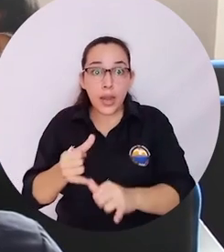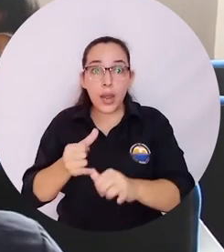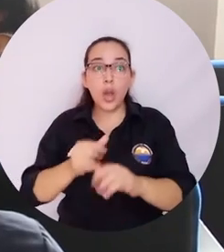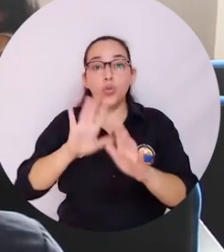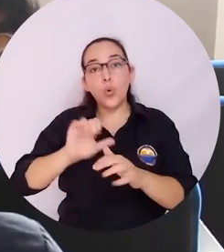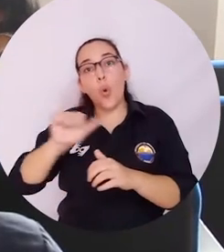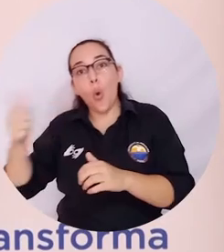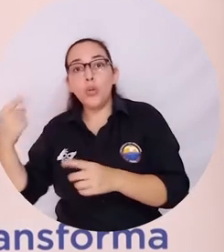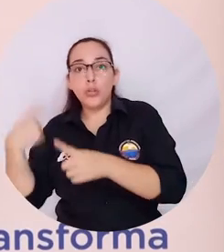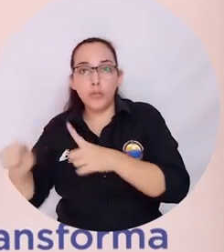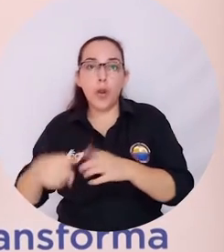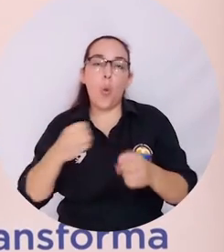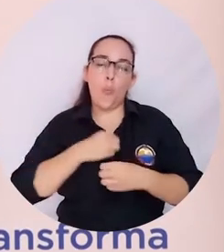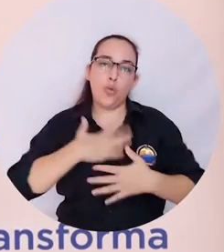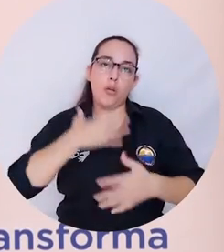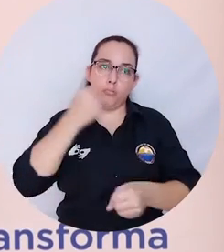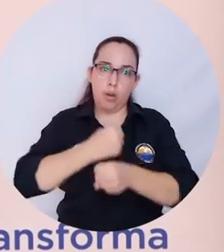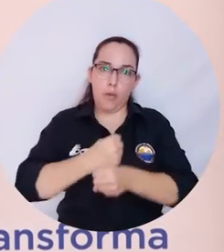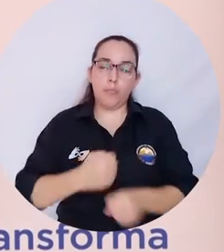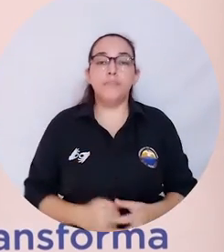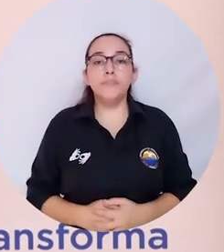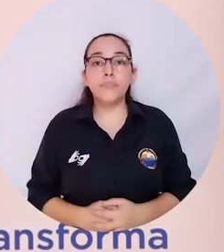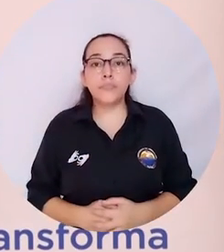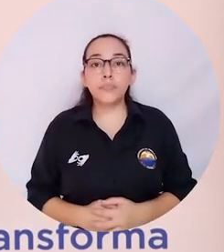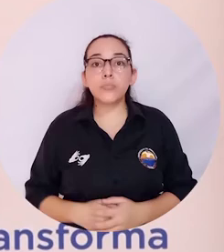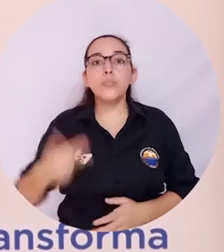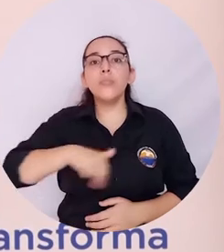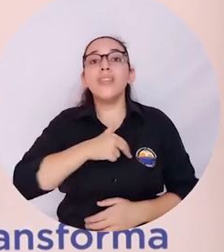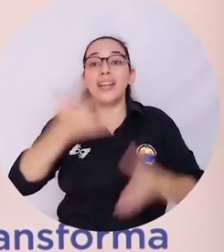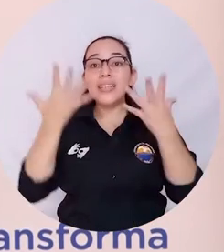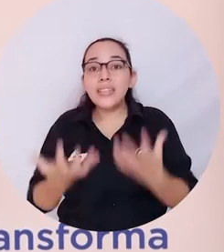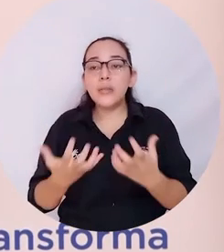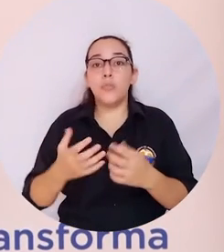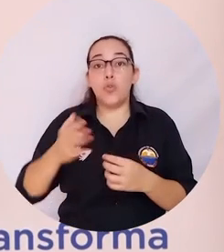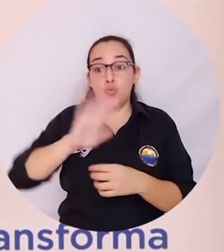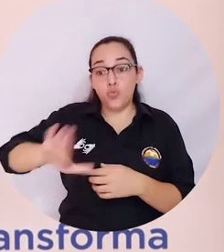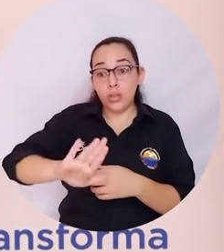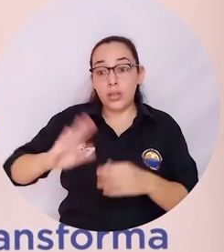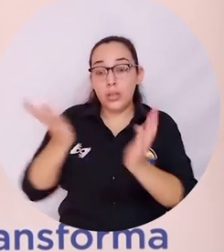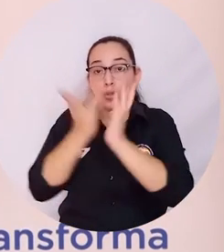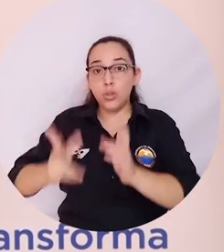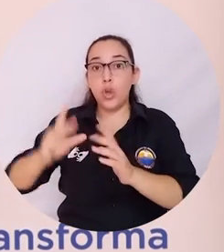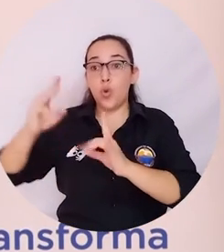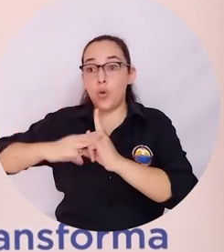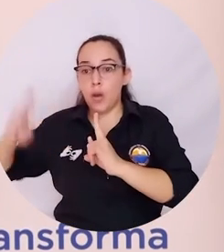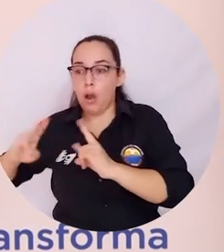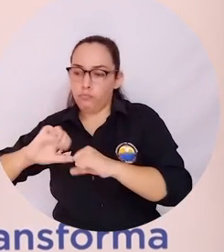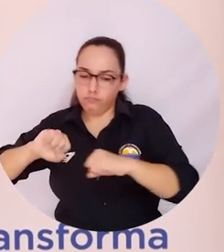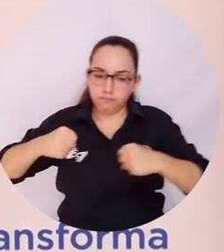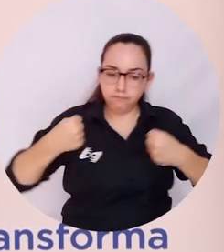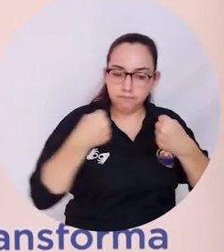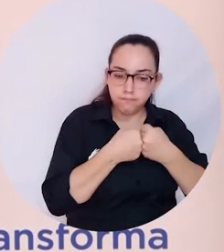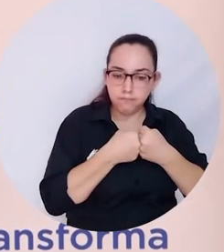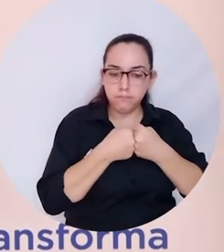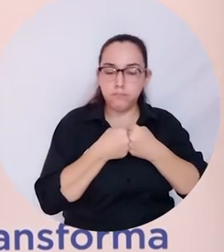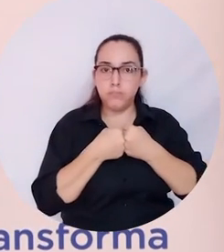mayores oportunidades laborales. Y para eso necesitamos que los estudiantes de la Universidad del Magdalena que se quieran unir a nosotros, pues lo